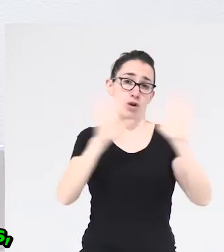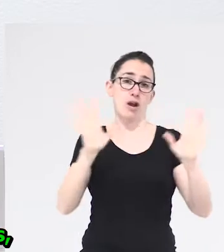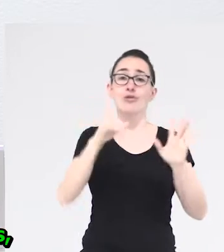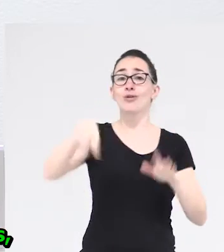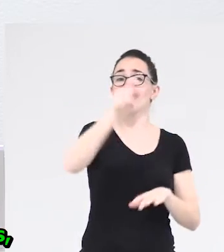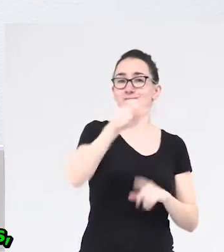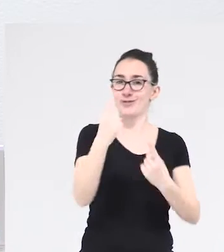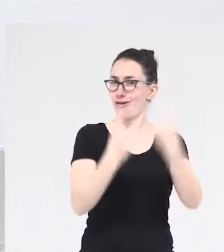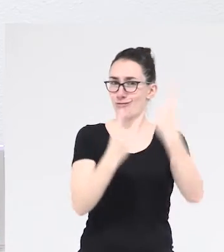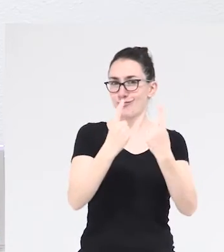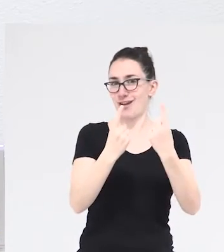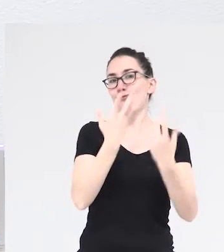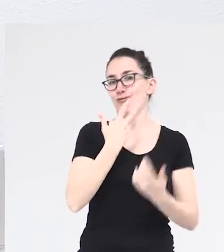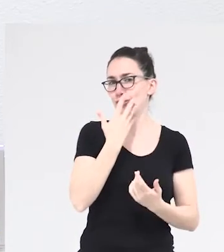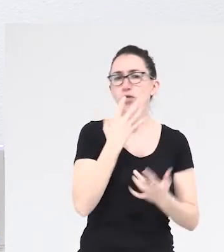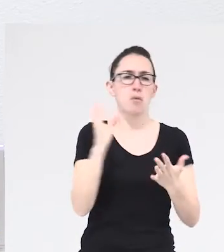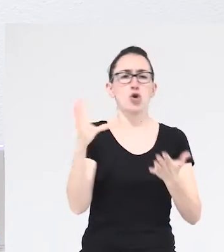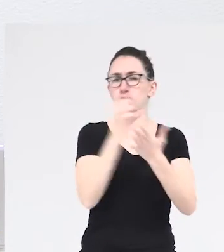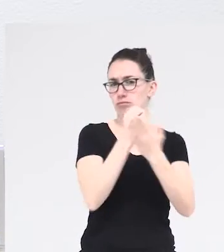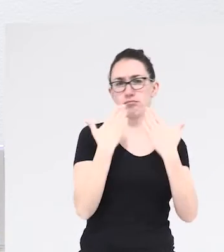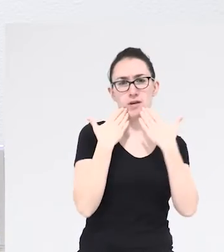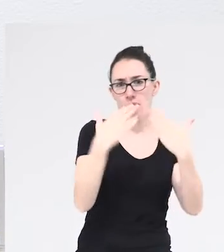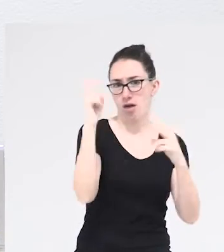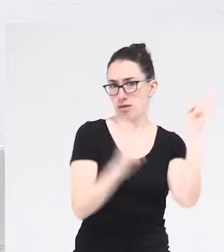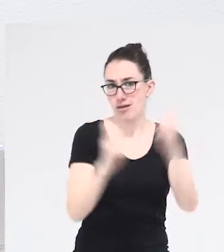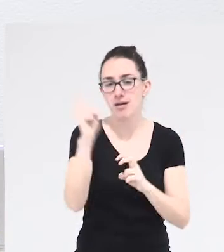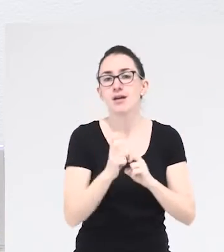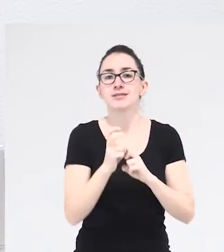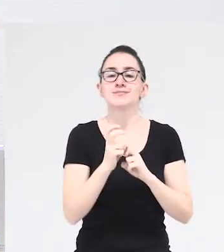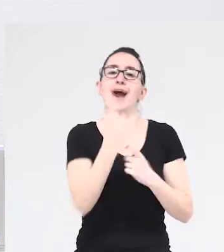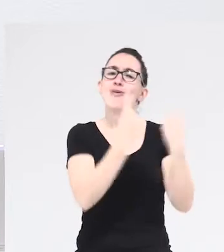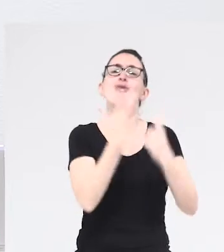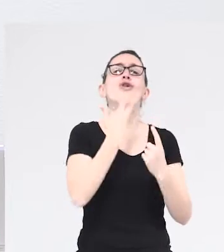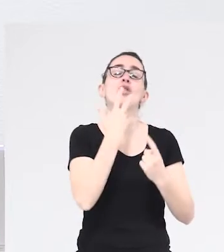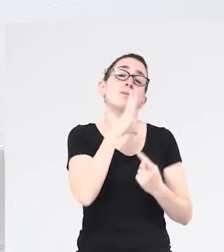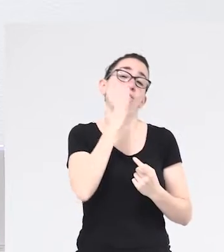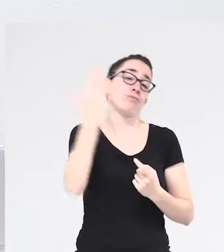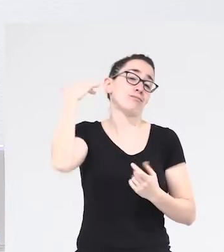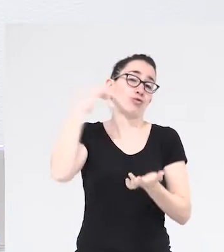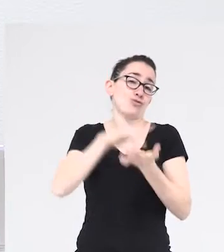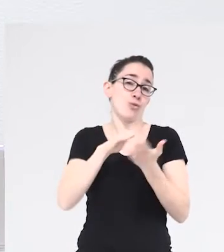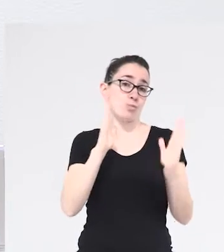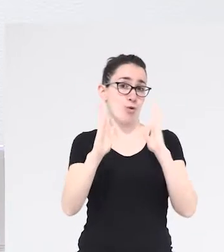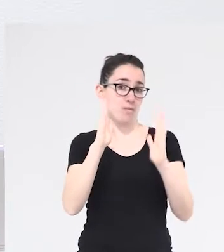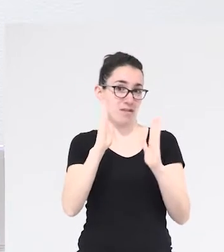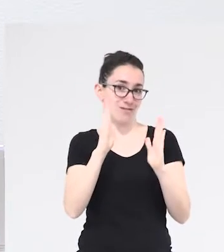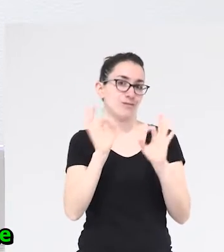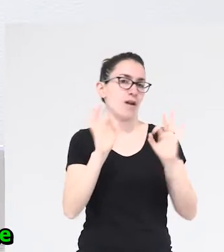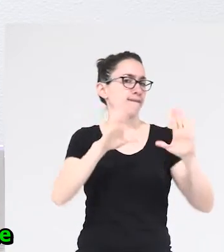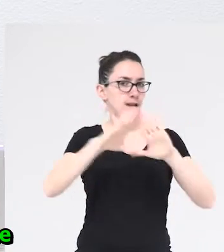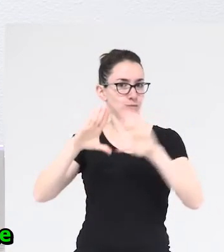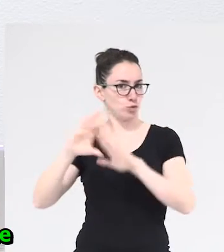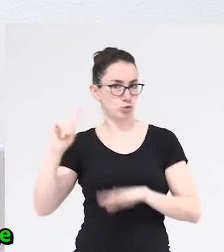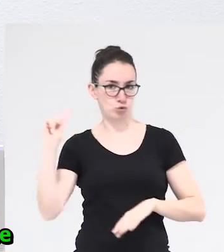cuantas caras conocidas y también, o sea, conocidas de otros momentos, feministas